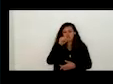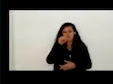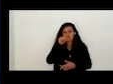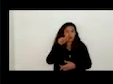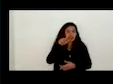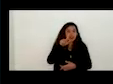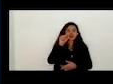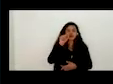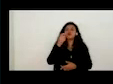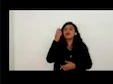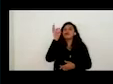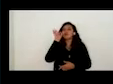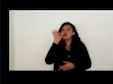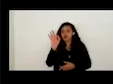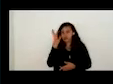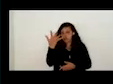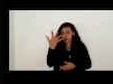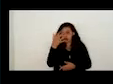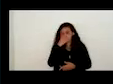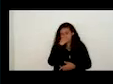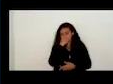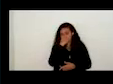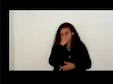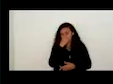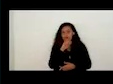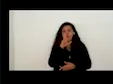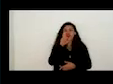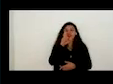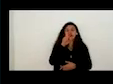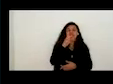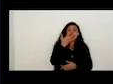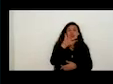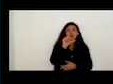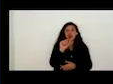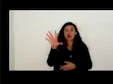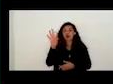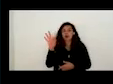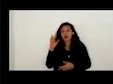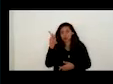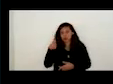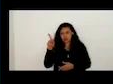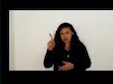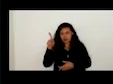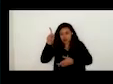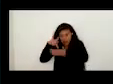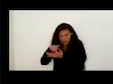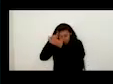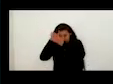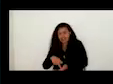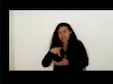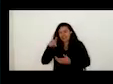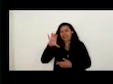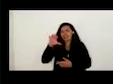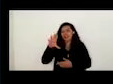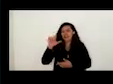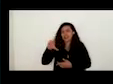18.5 serían aproximadamente 35 a 40 kilocalorías, de 30 a 35 en un índice de masa